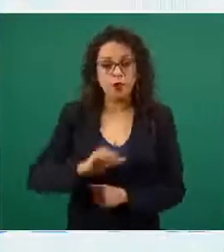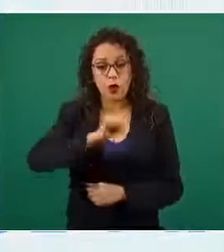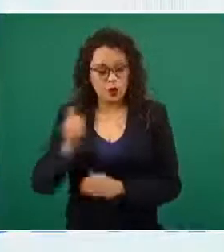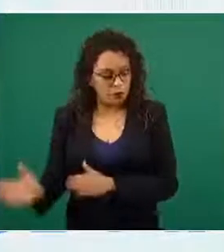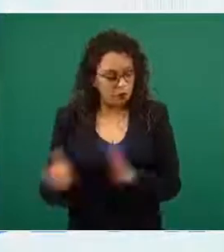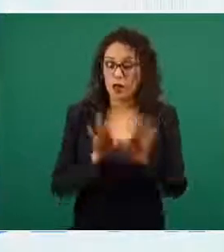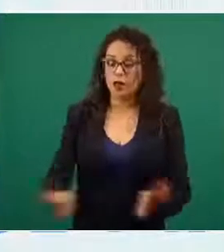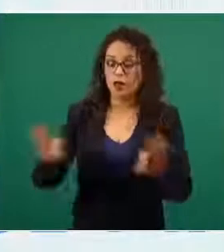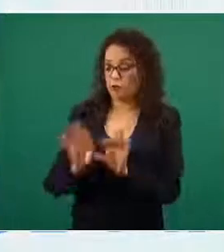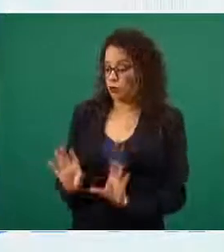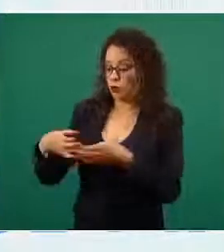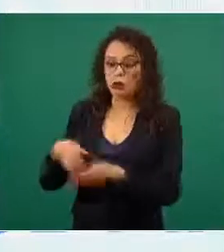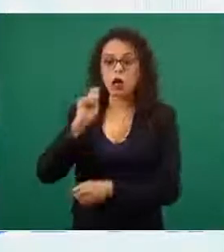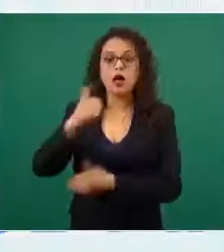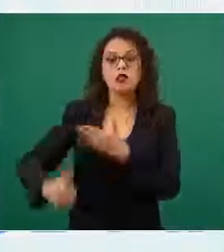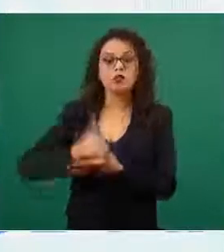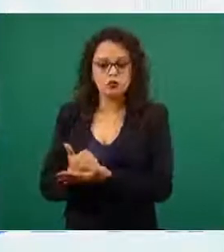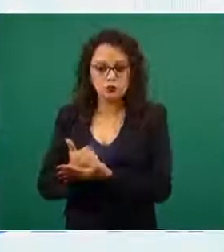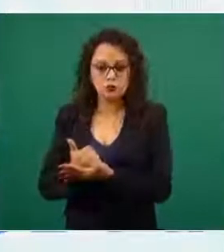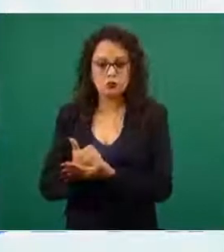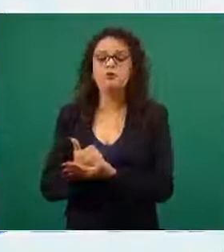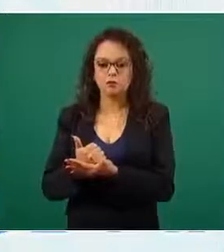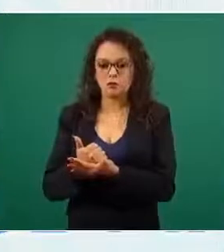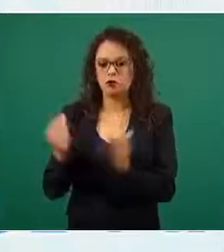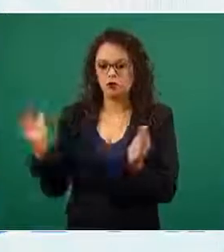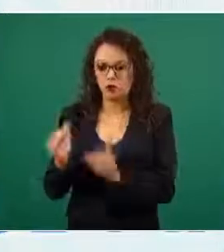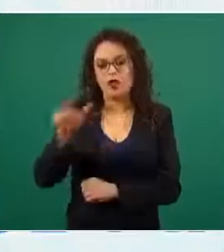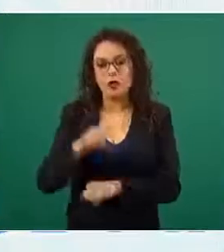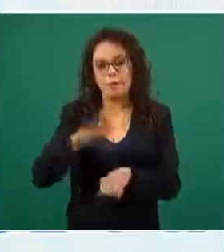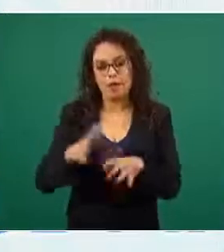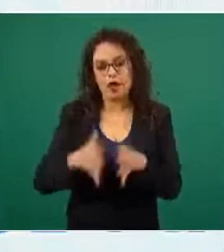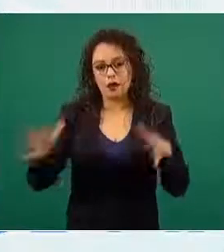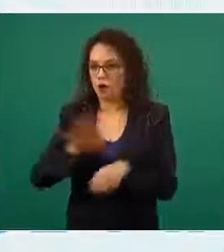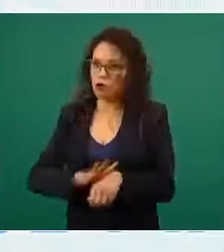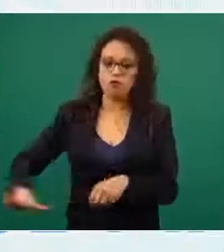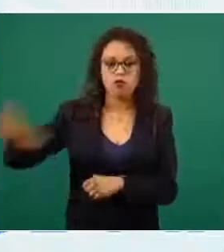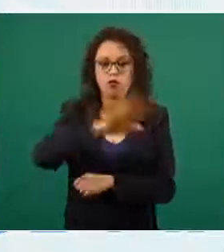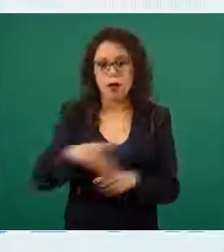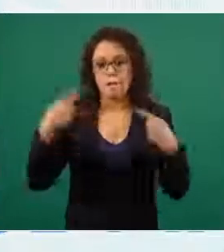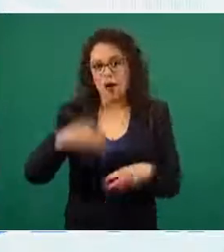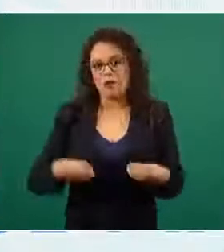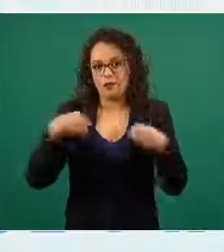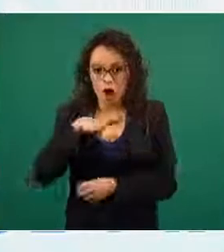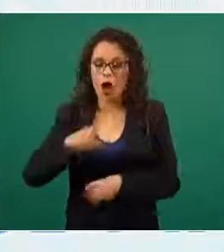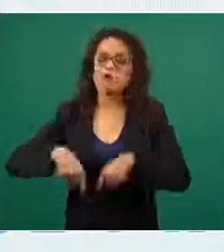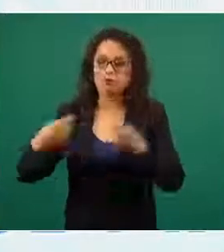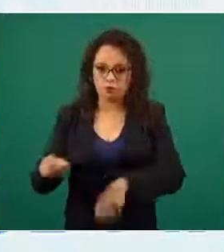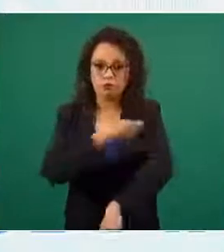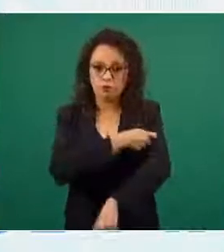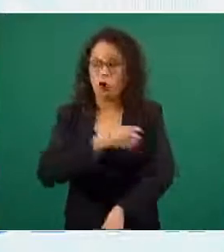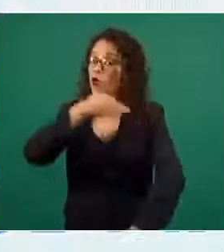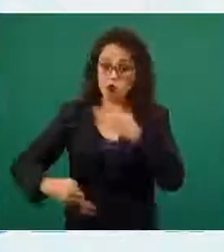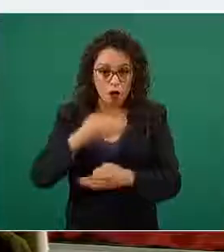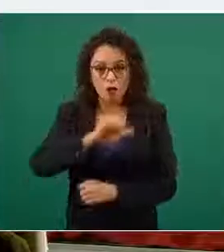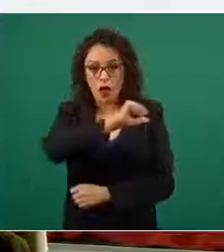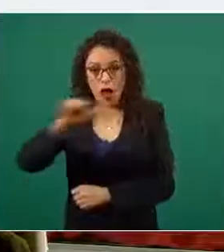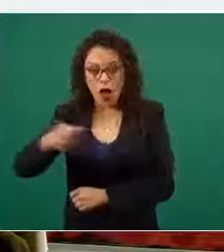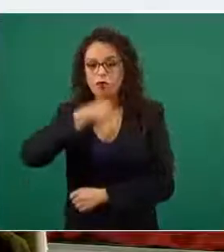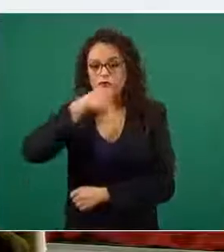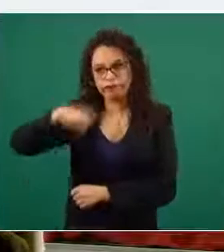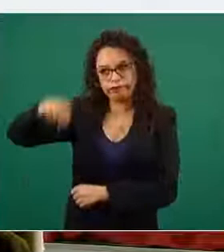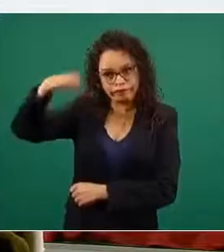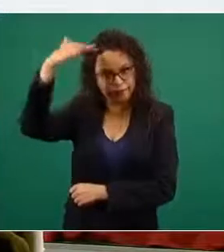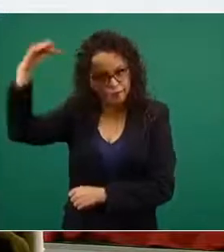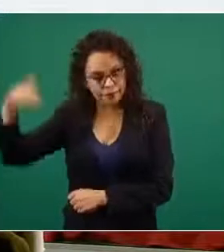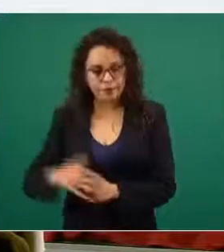muy importante de las zonas urbanas de mediano tamaño y finalmente las zonas metropolitanas donde existe la mayor densidad poblacional. Todas las personas adultas mayores. En adelante